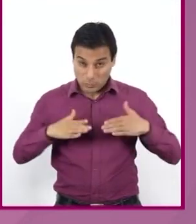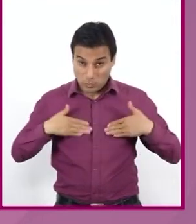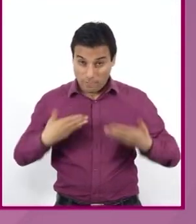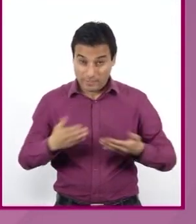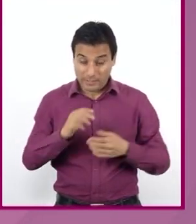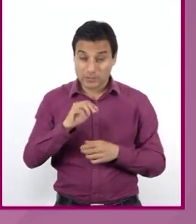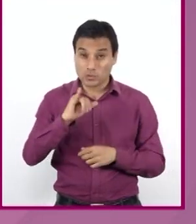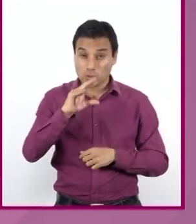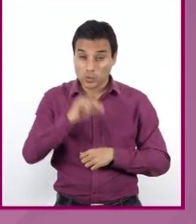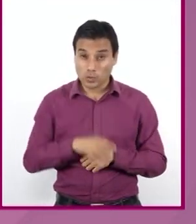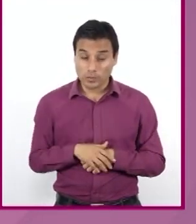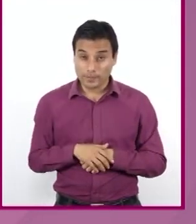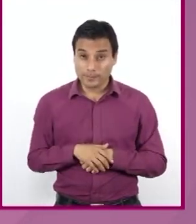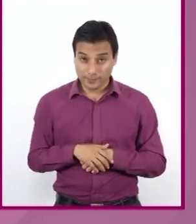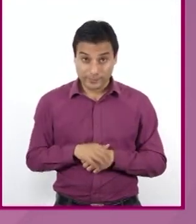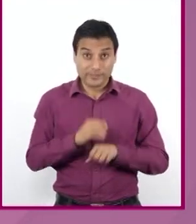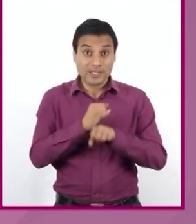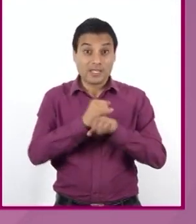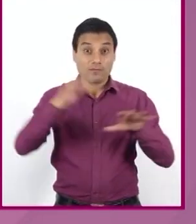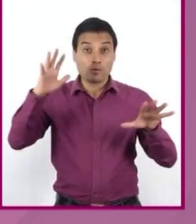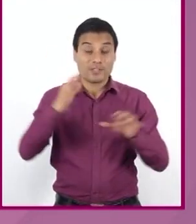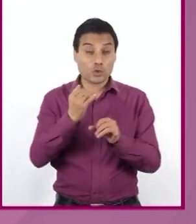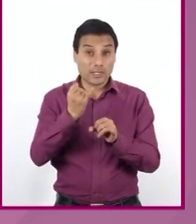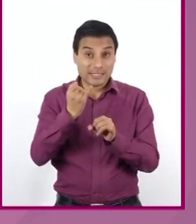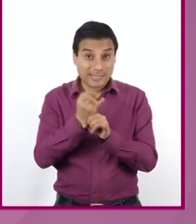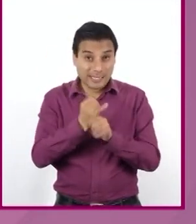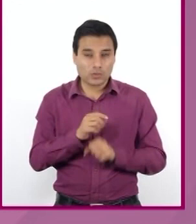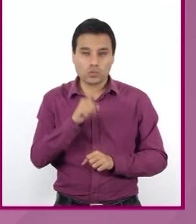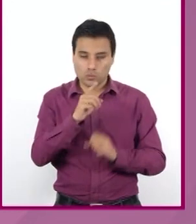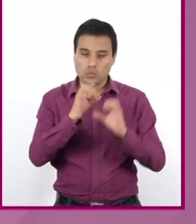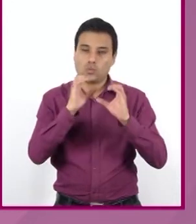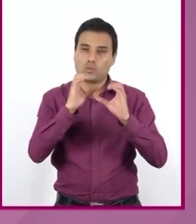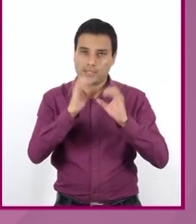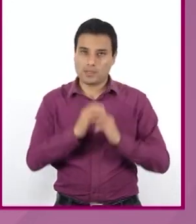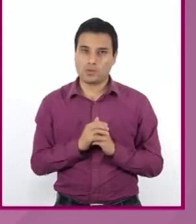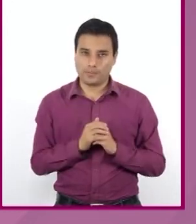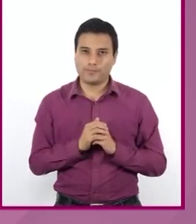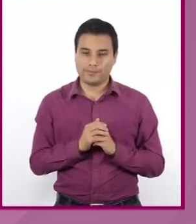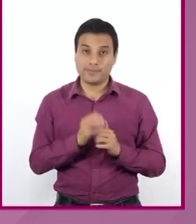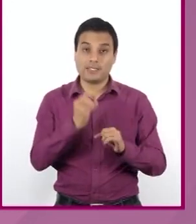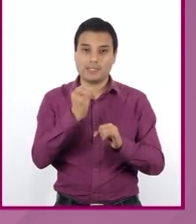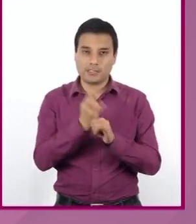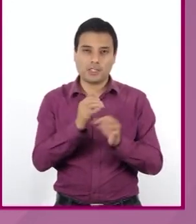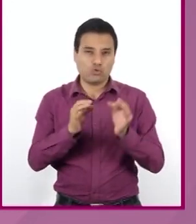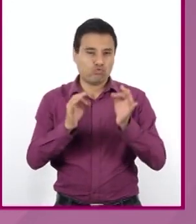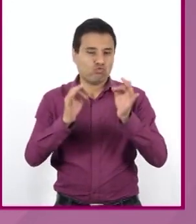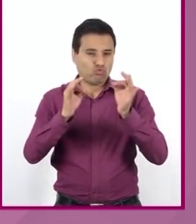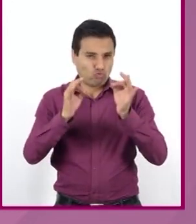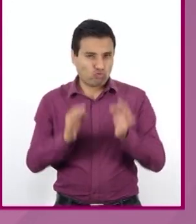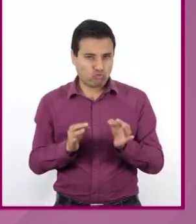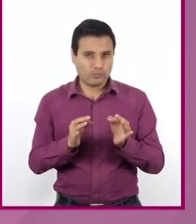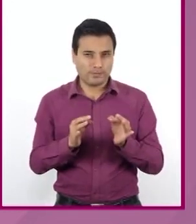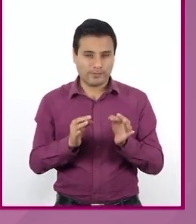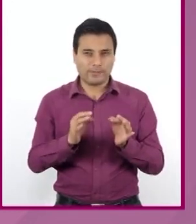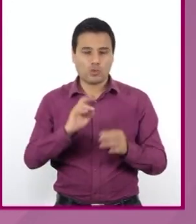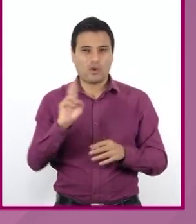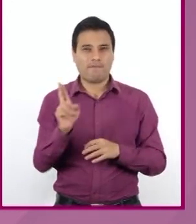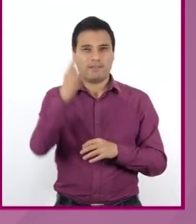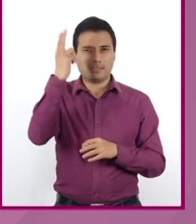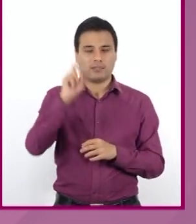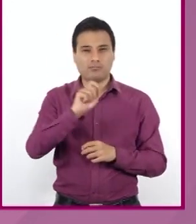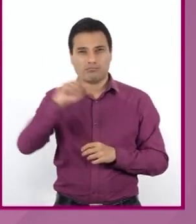que se obtenga la información de Internet, hay que cuidar que sean las páginas de sitios con rigor académico